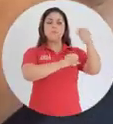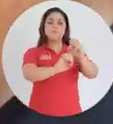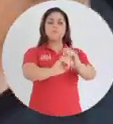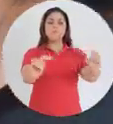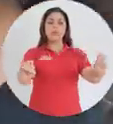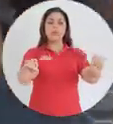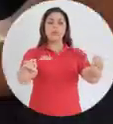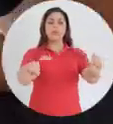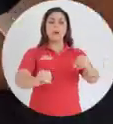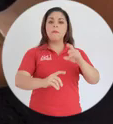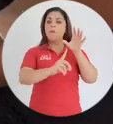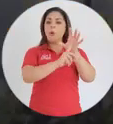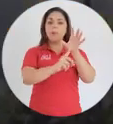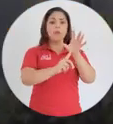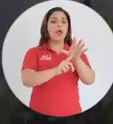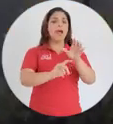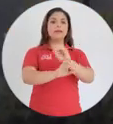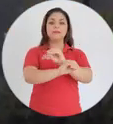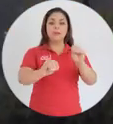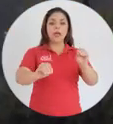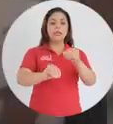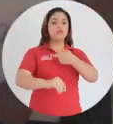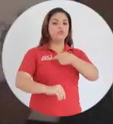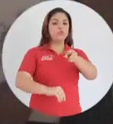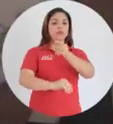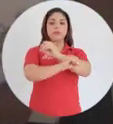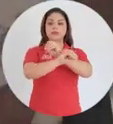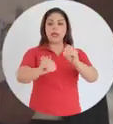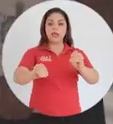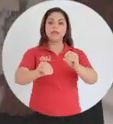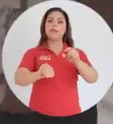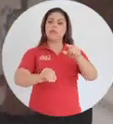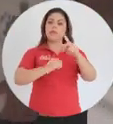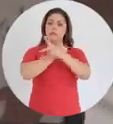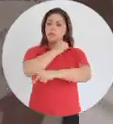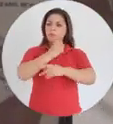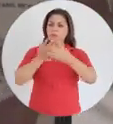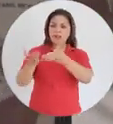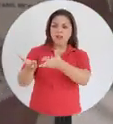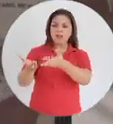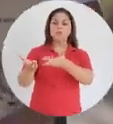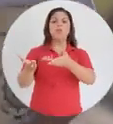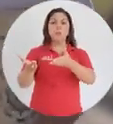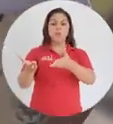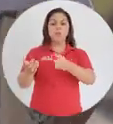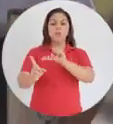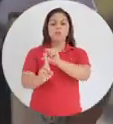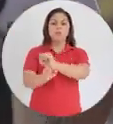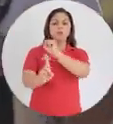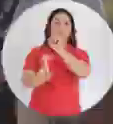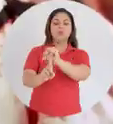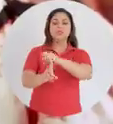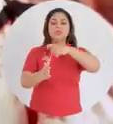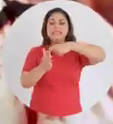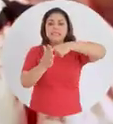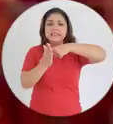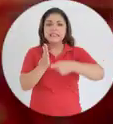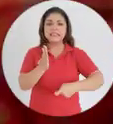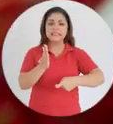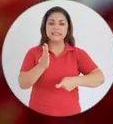popular religioso, ¿verdad? Que tiene que ver también con la vida cultural de un país. Eso nos deja en una